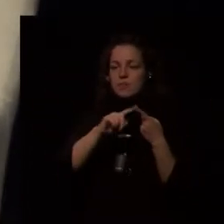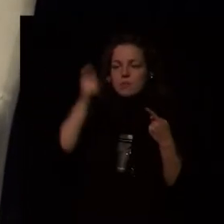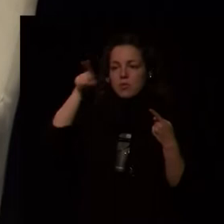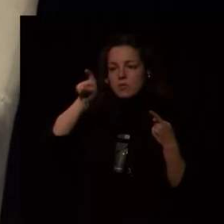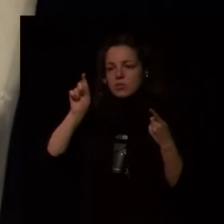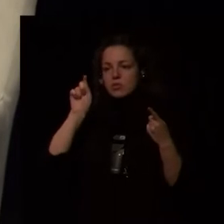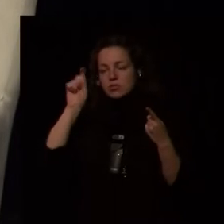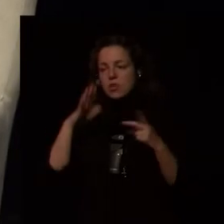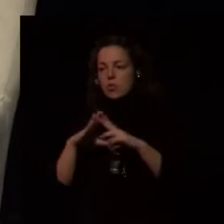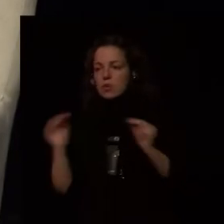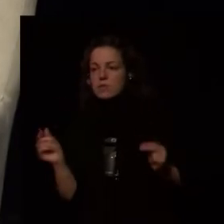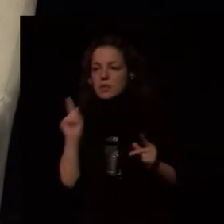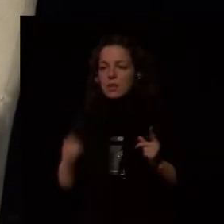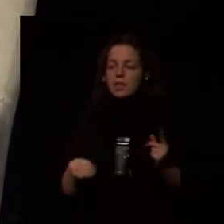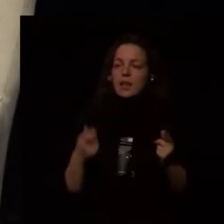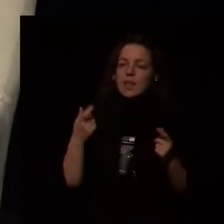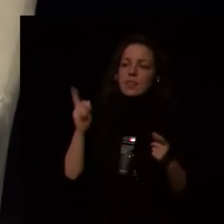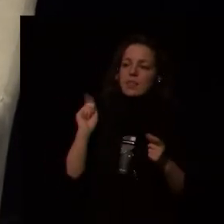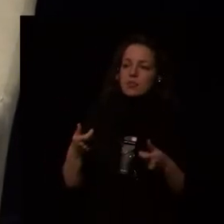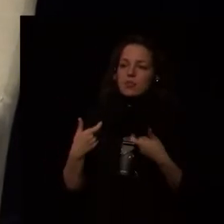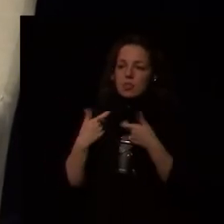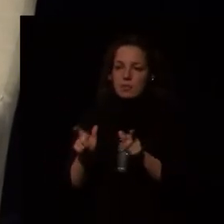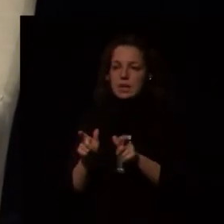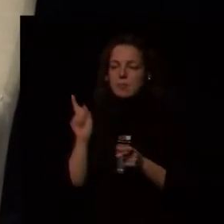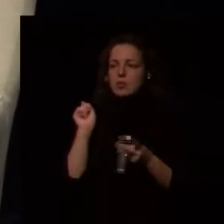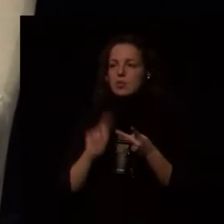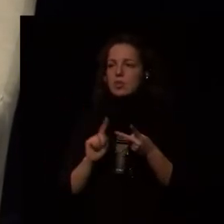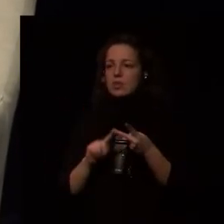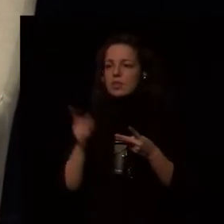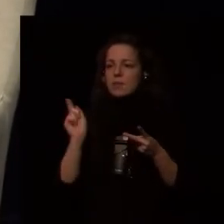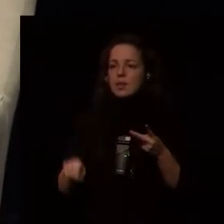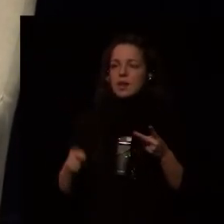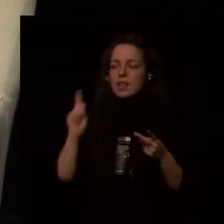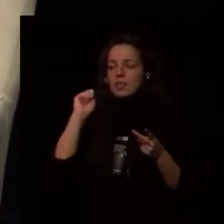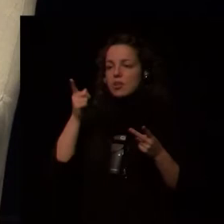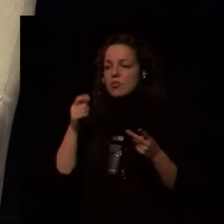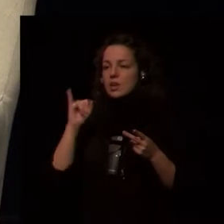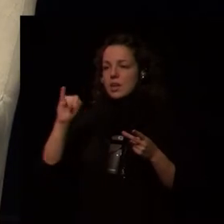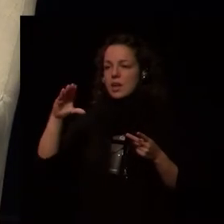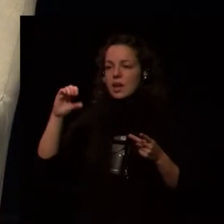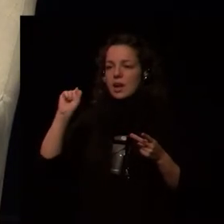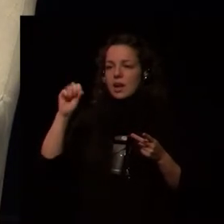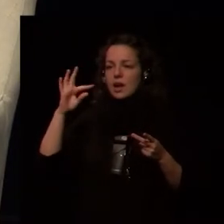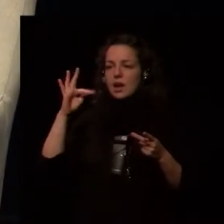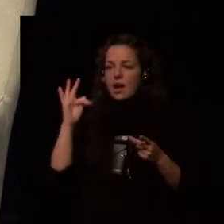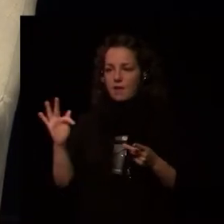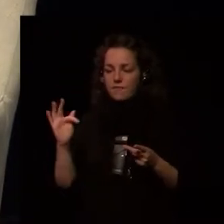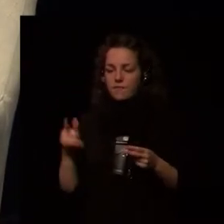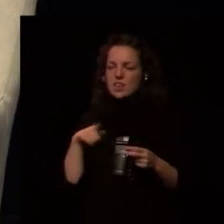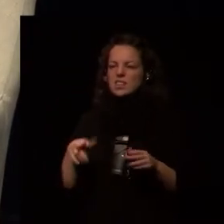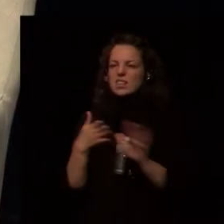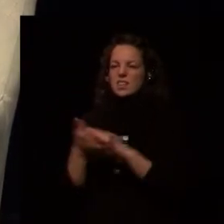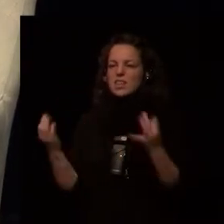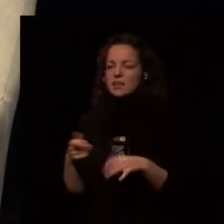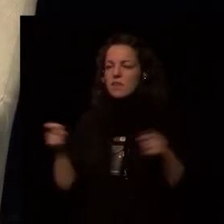y director de un departamento, y por otra parte es el director del ICAF. El ICAF es un festival